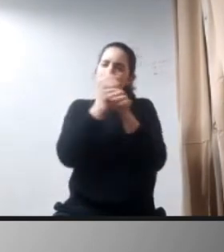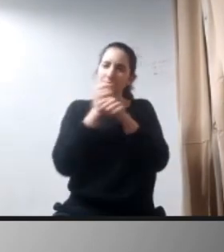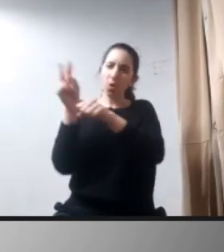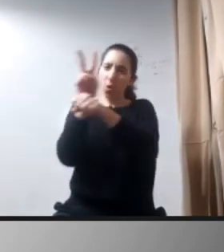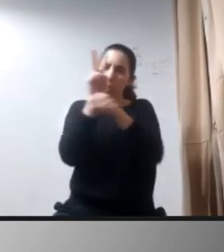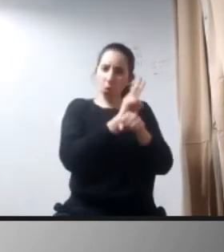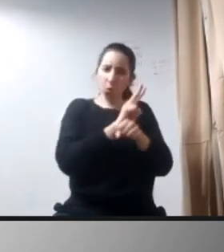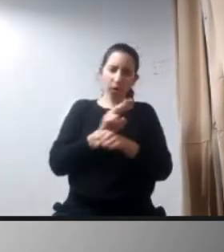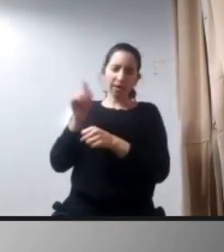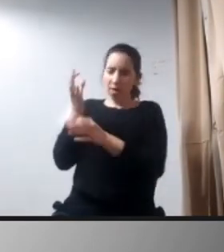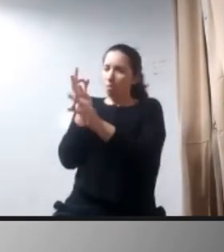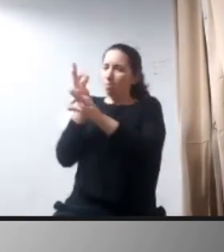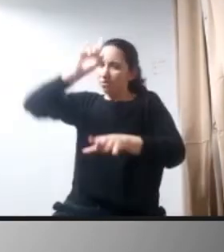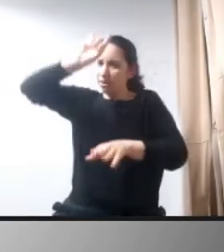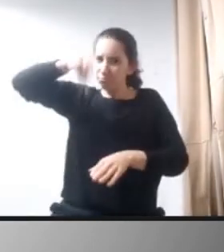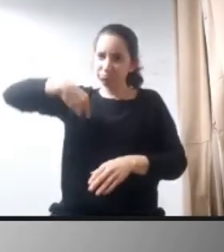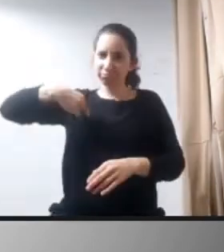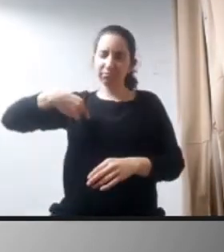pone muy nervioso